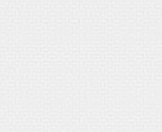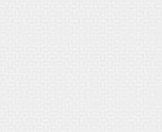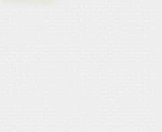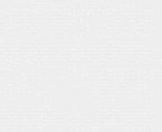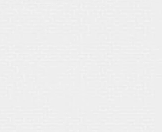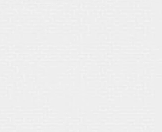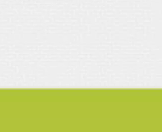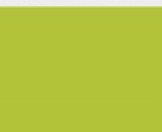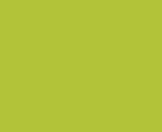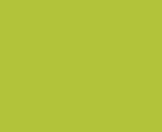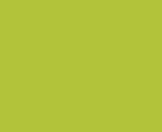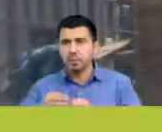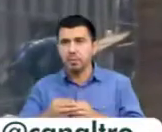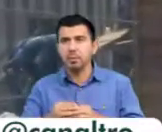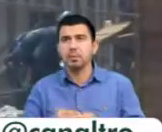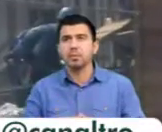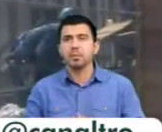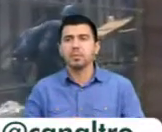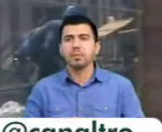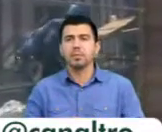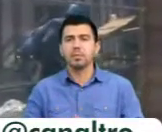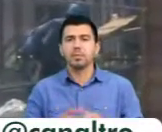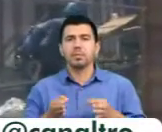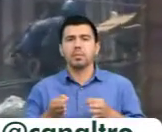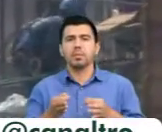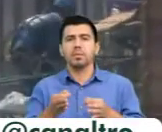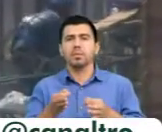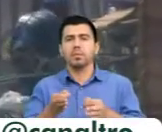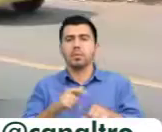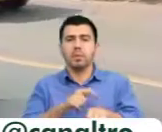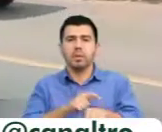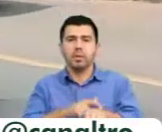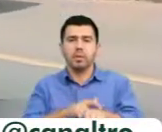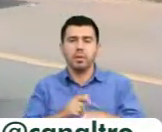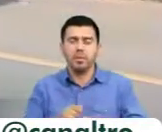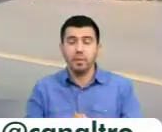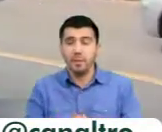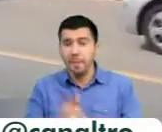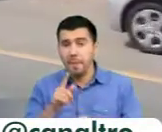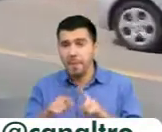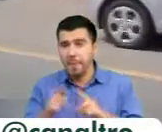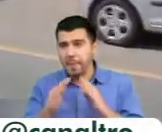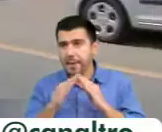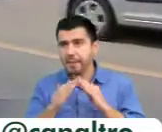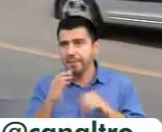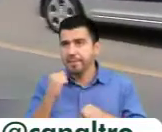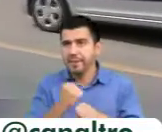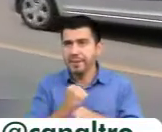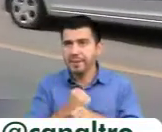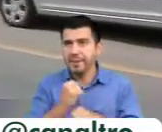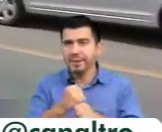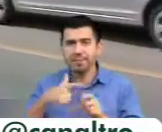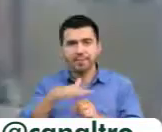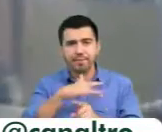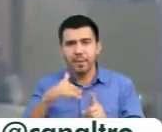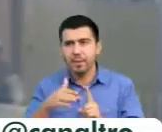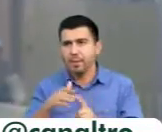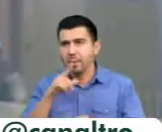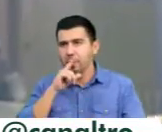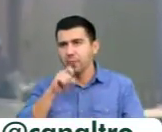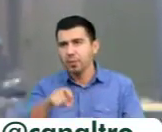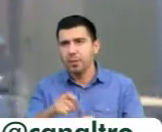con la falta de planeación y temas de gestión de predios y ambientales son los causantes de los atrasos de las mega sobras de